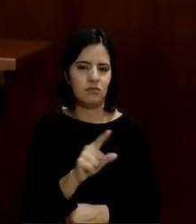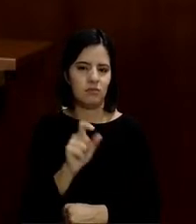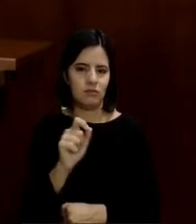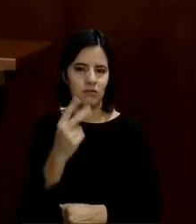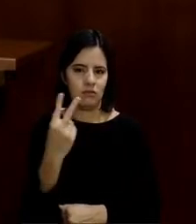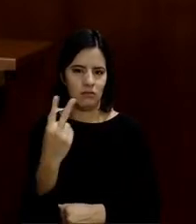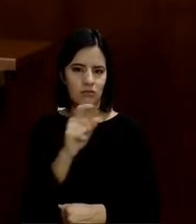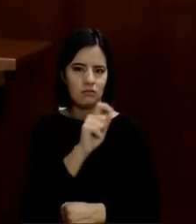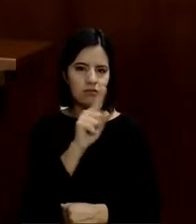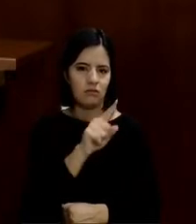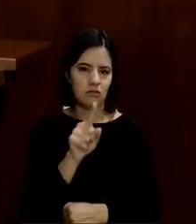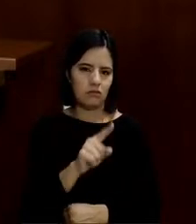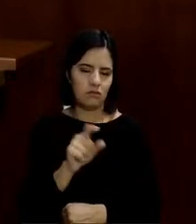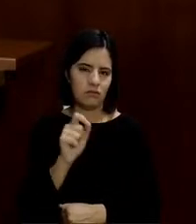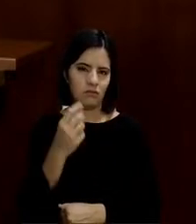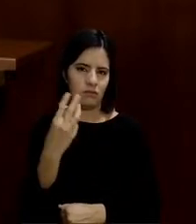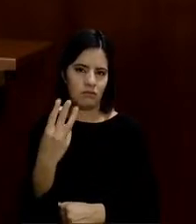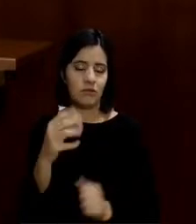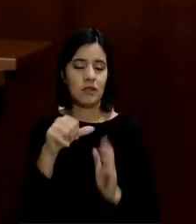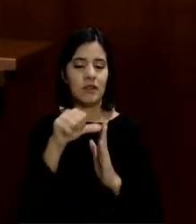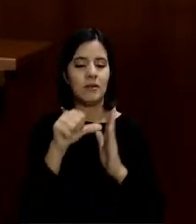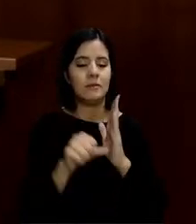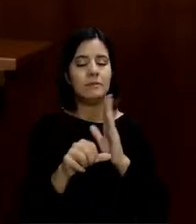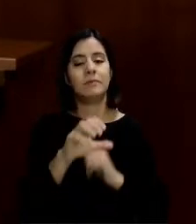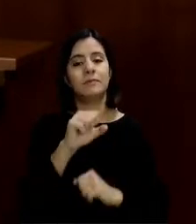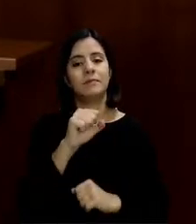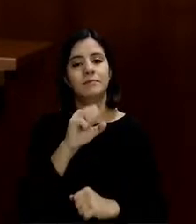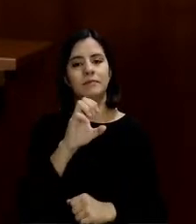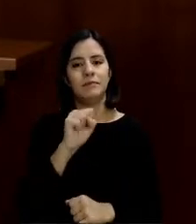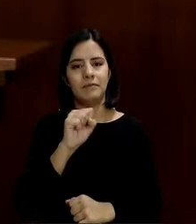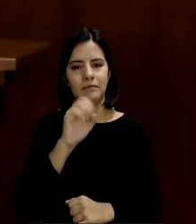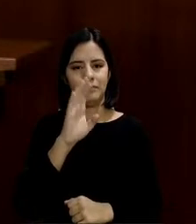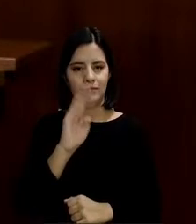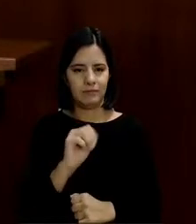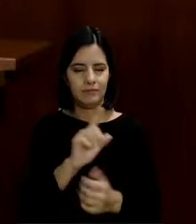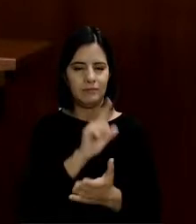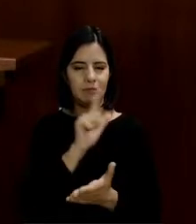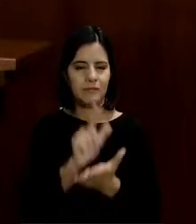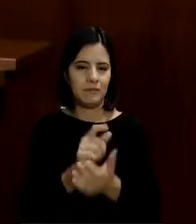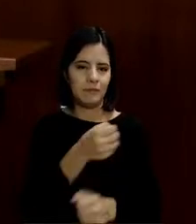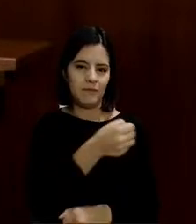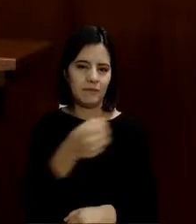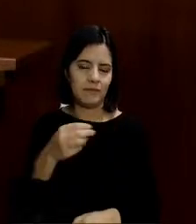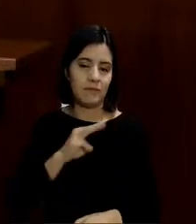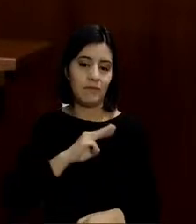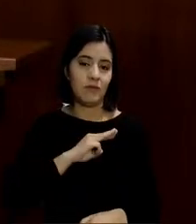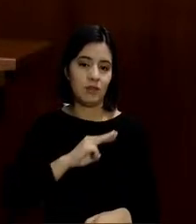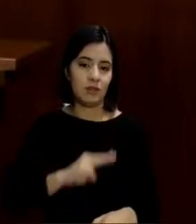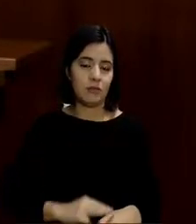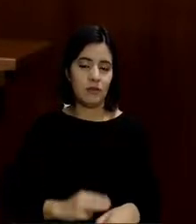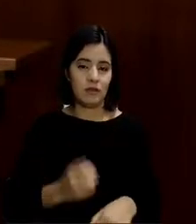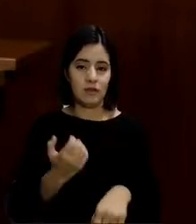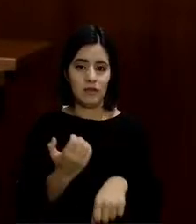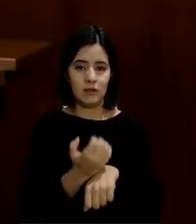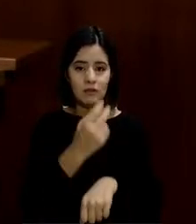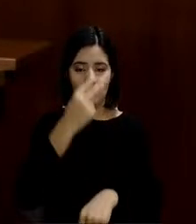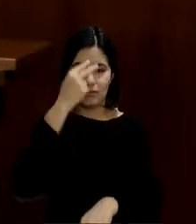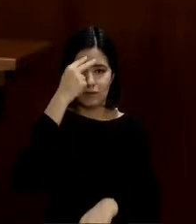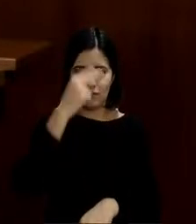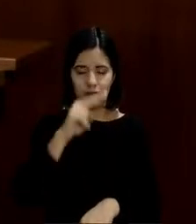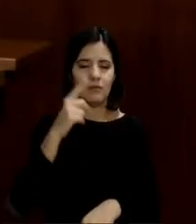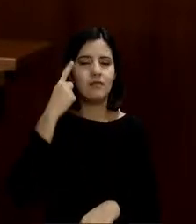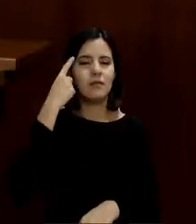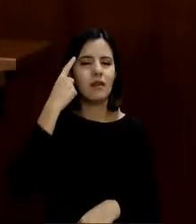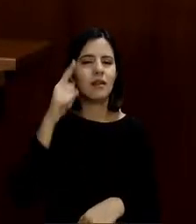y Z.3 del artículo 69 de la Ley Orgánica Municipal del Estado de México, para